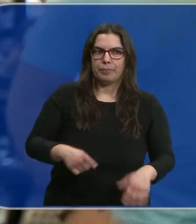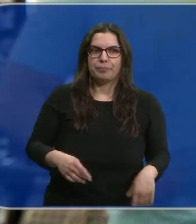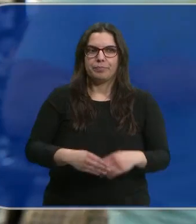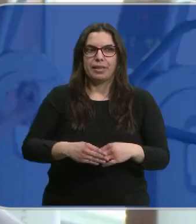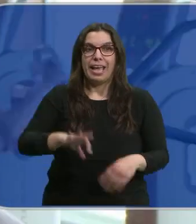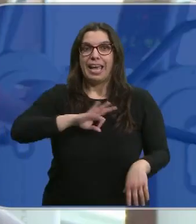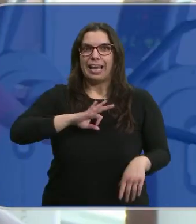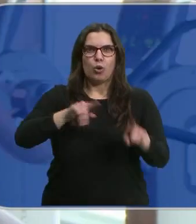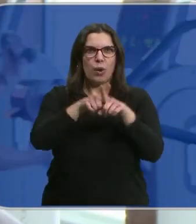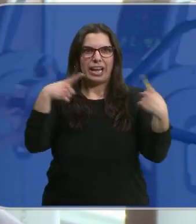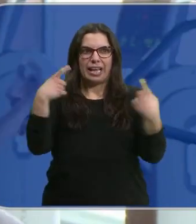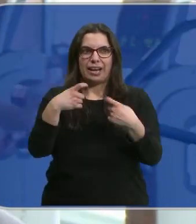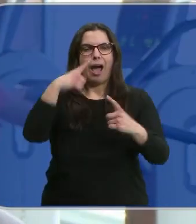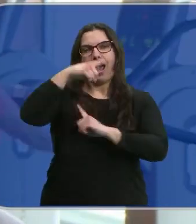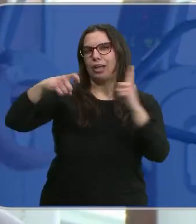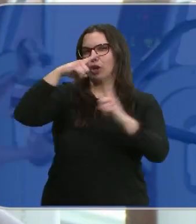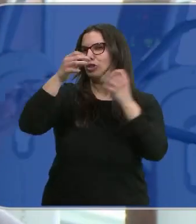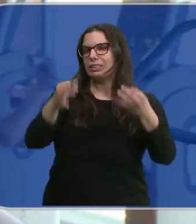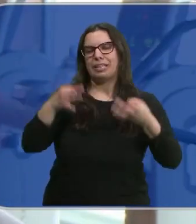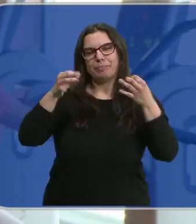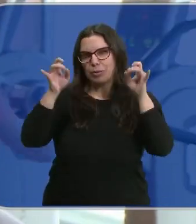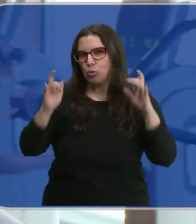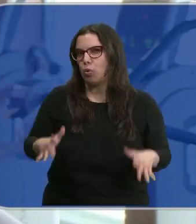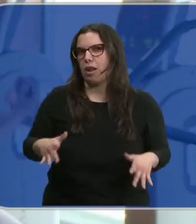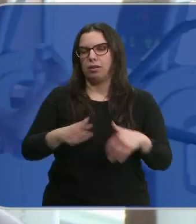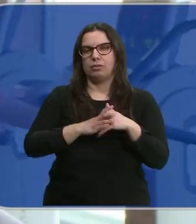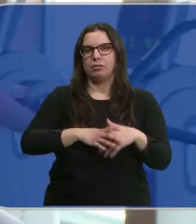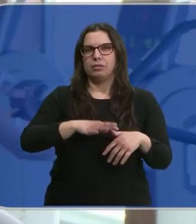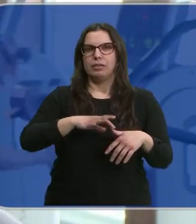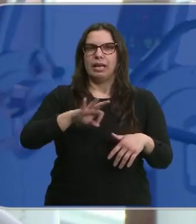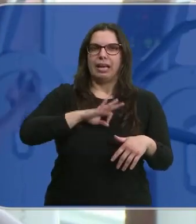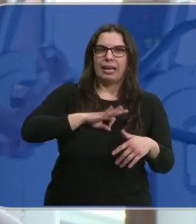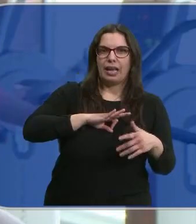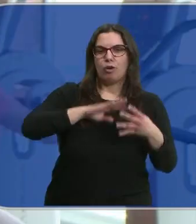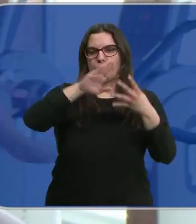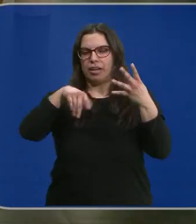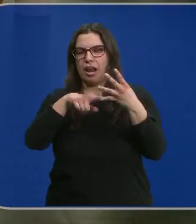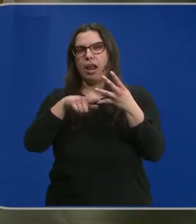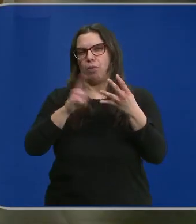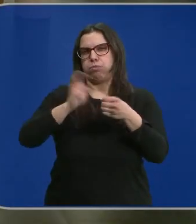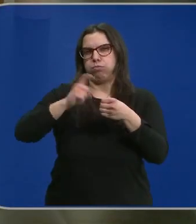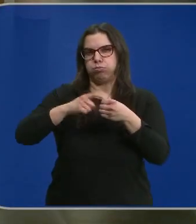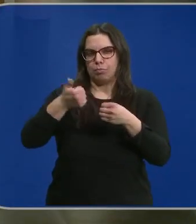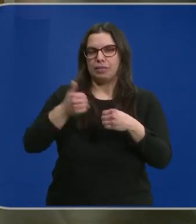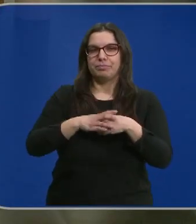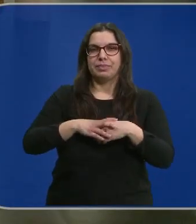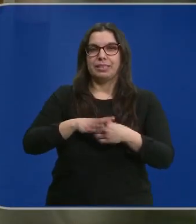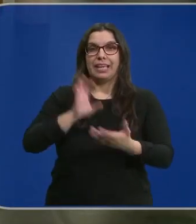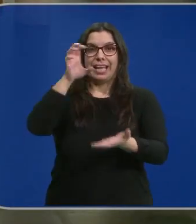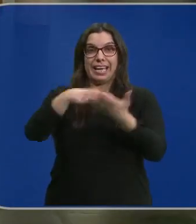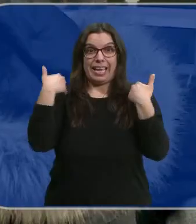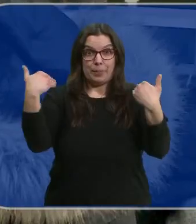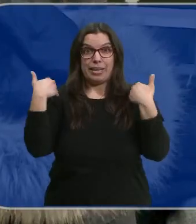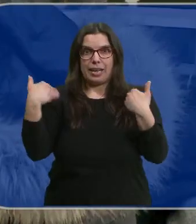enero y es como la guerra. Todos los años suele pasar. Siempre a finales de enero, una cosa así, se apunta mucha más gente. Los gimnasios experimentan